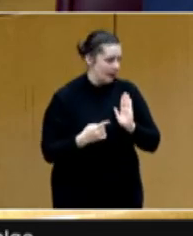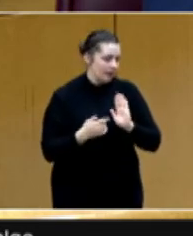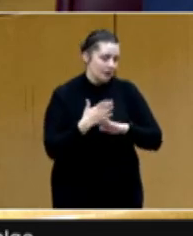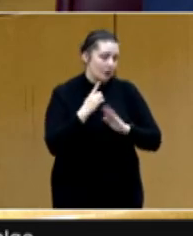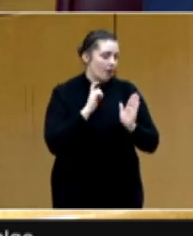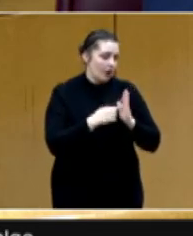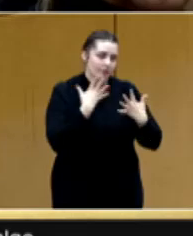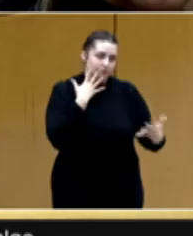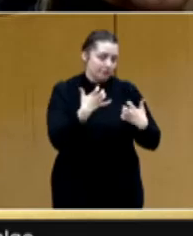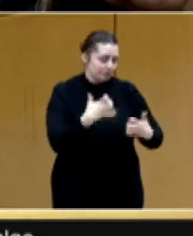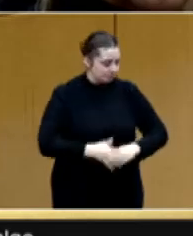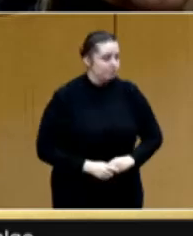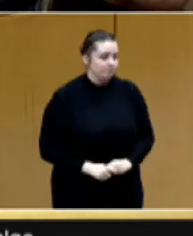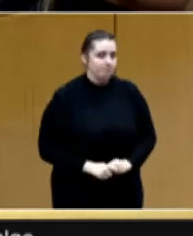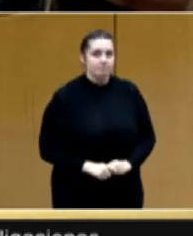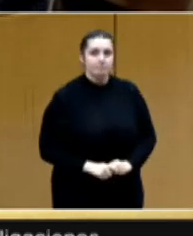claramente